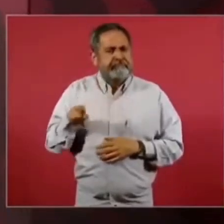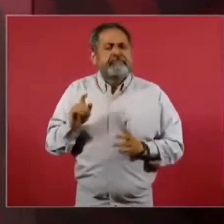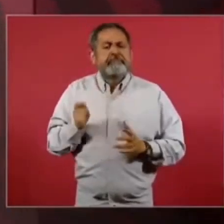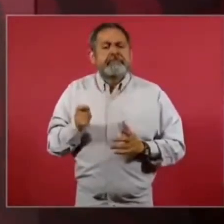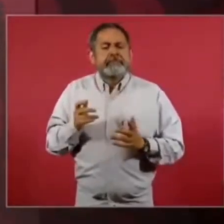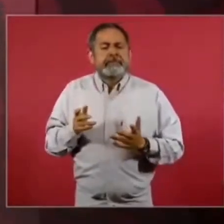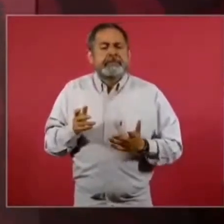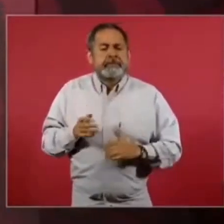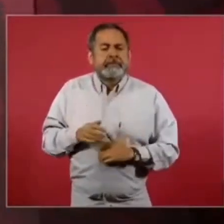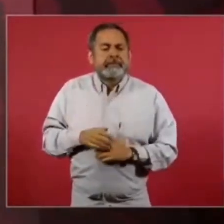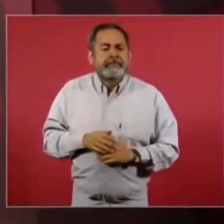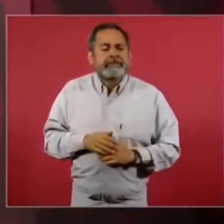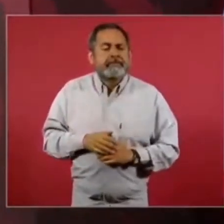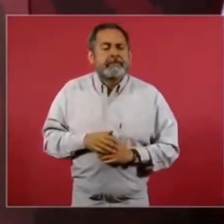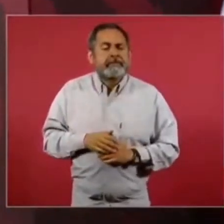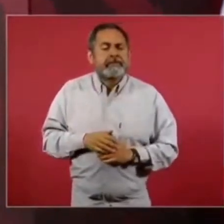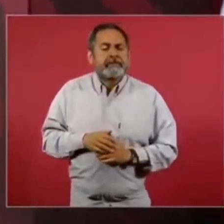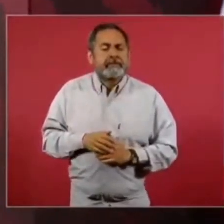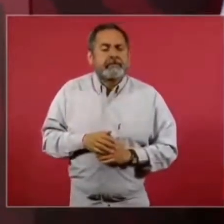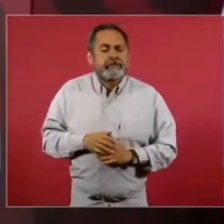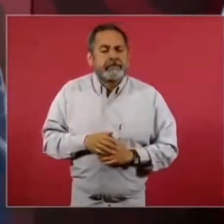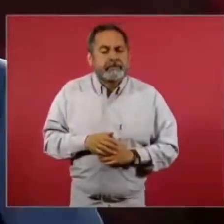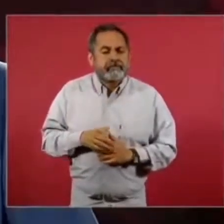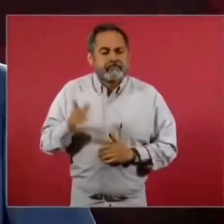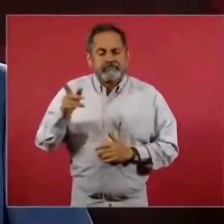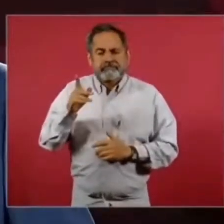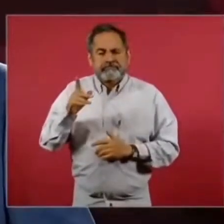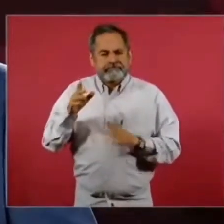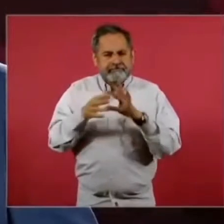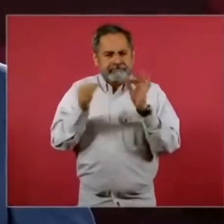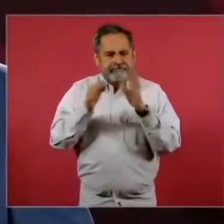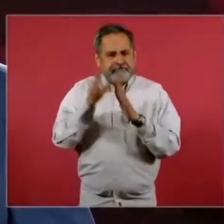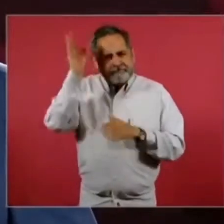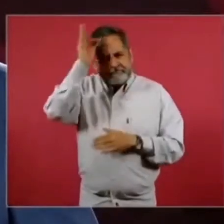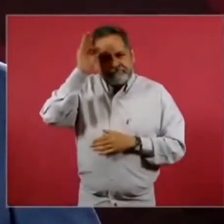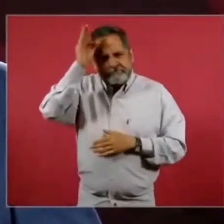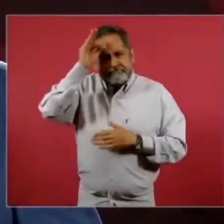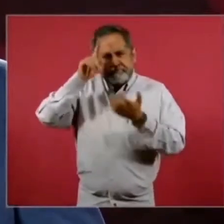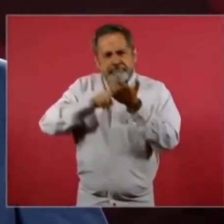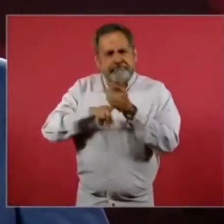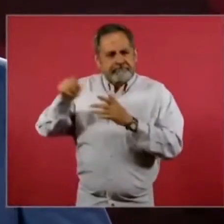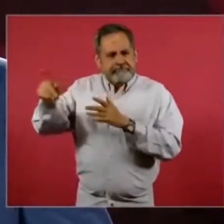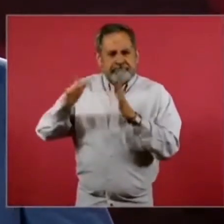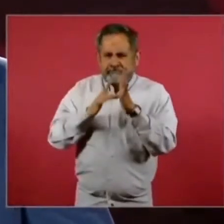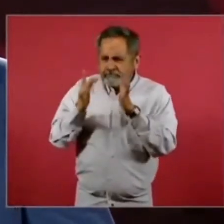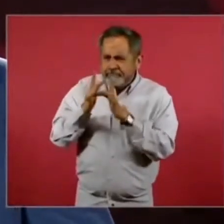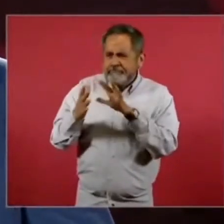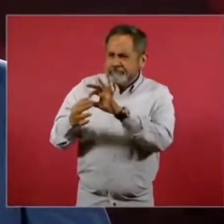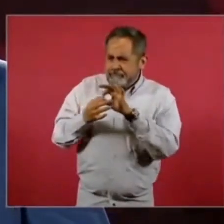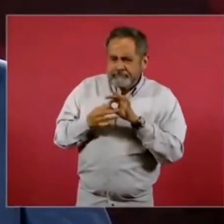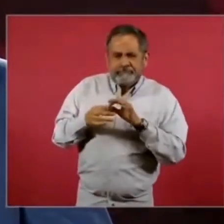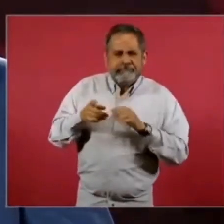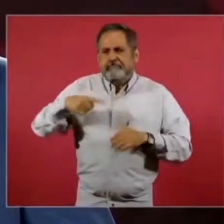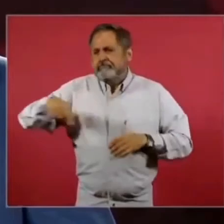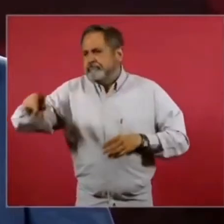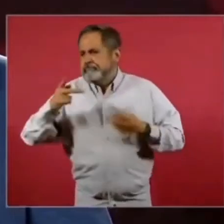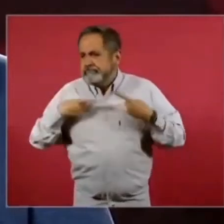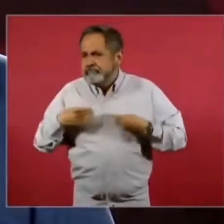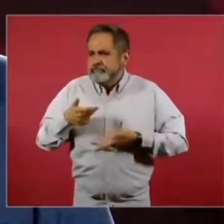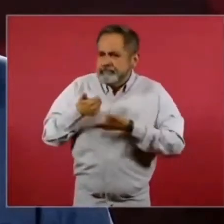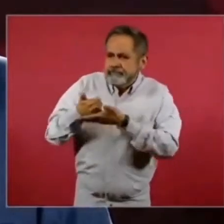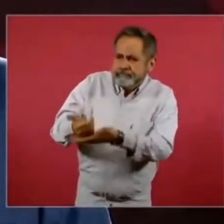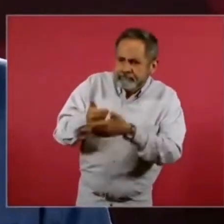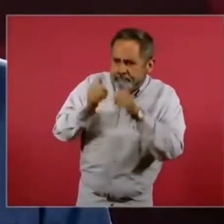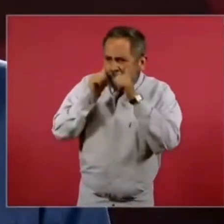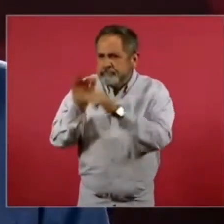a pues la doctrina cristiana de ayudar al prójimo